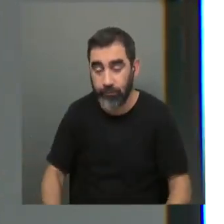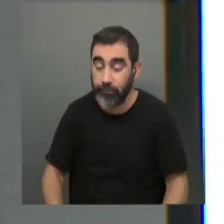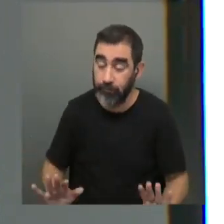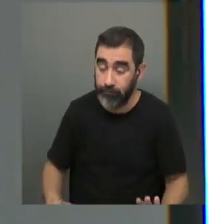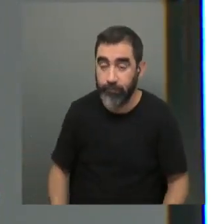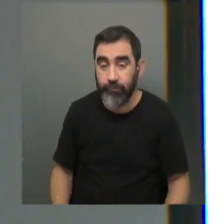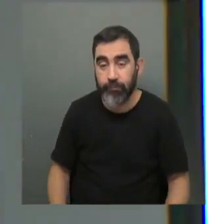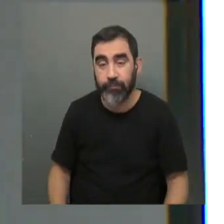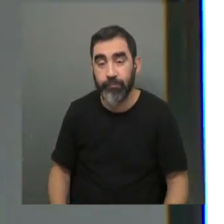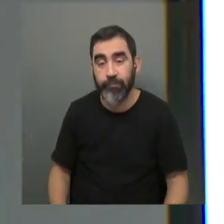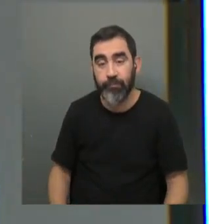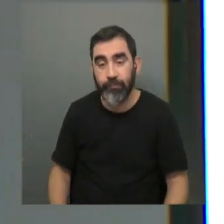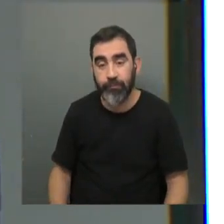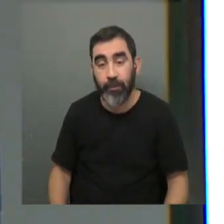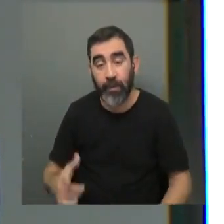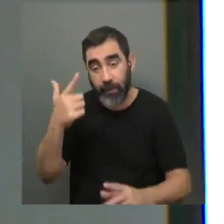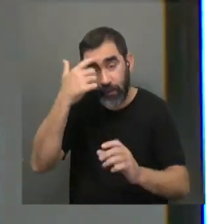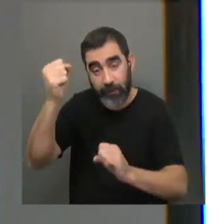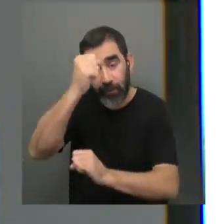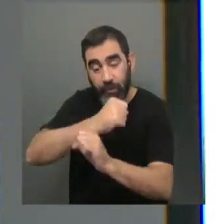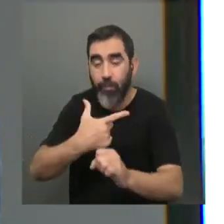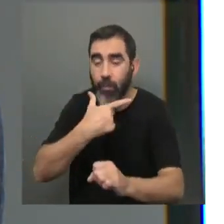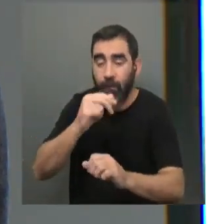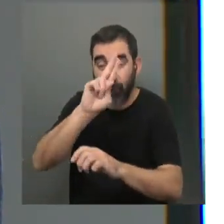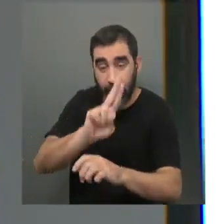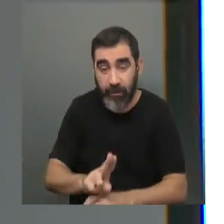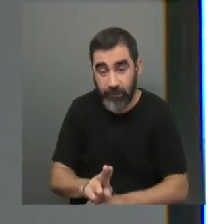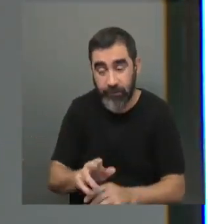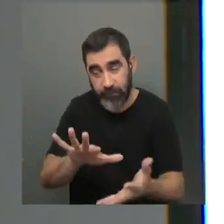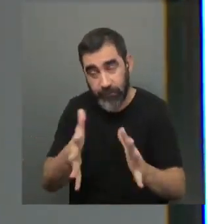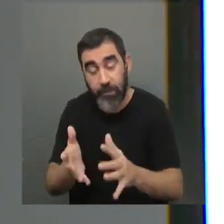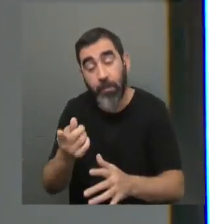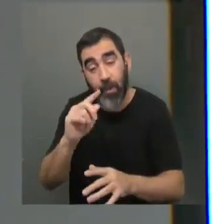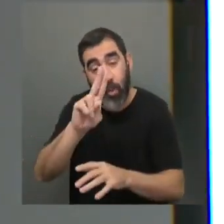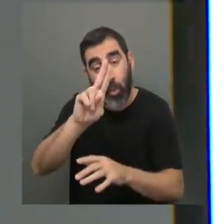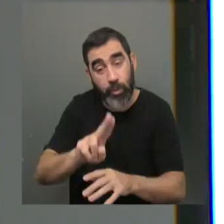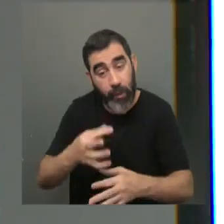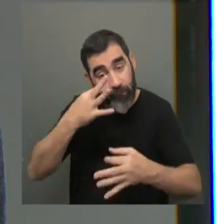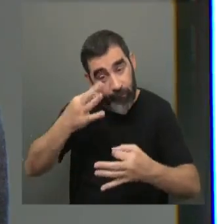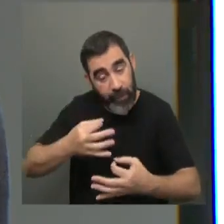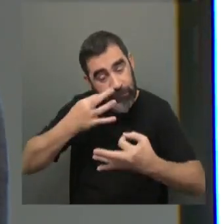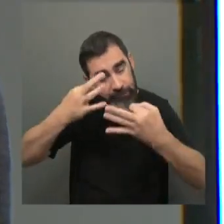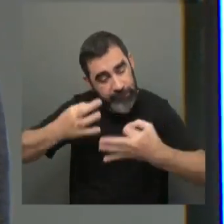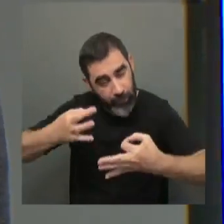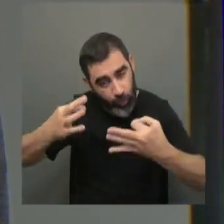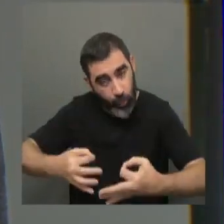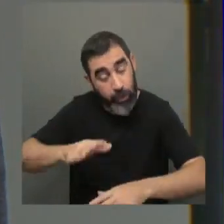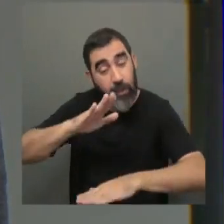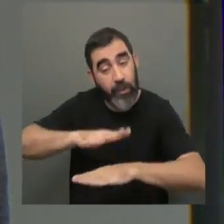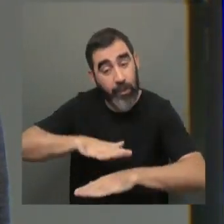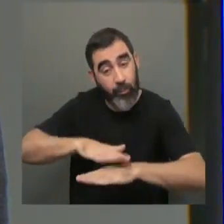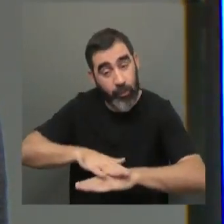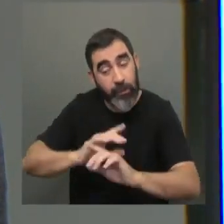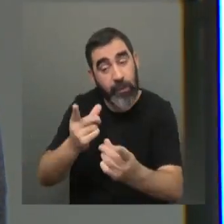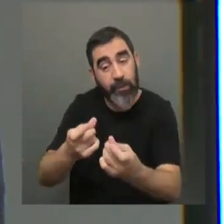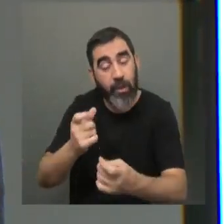que es una tecnología que cada vez es más fácil de usar, más o menos, pero usarla de una manera segura y responsable requiere